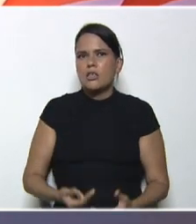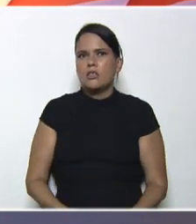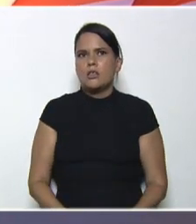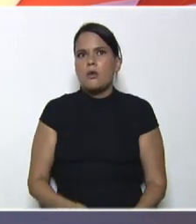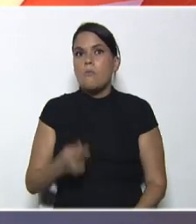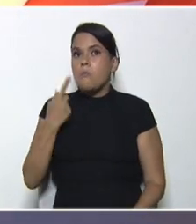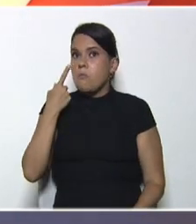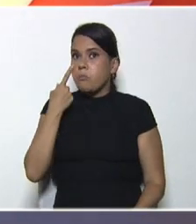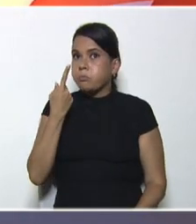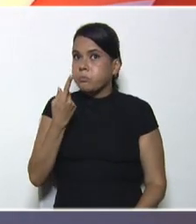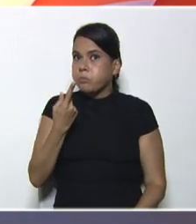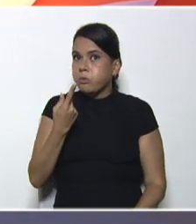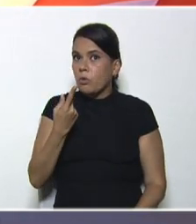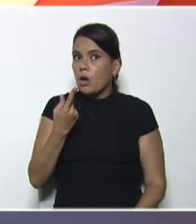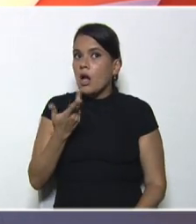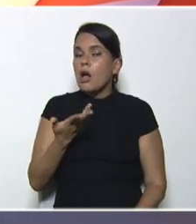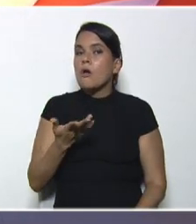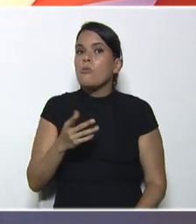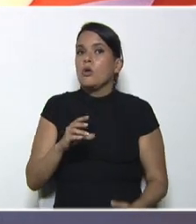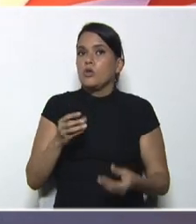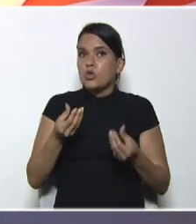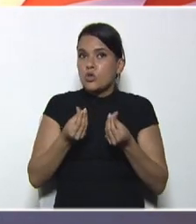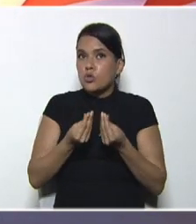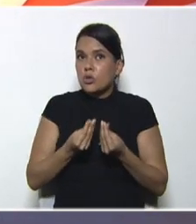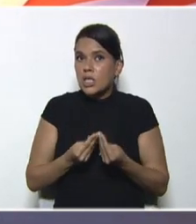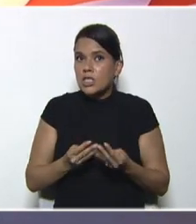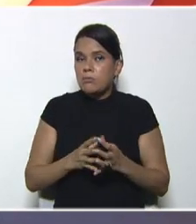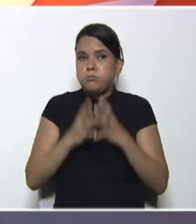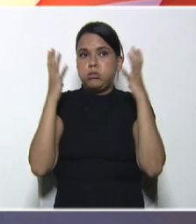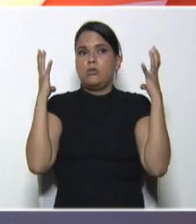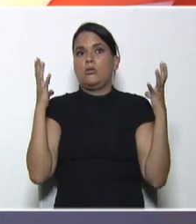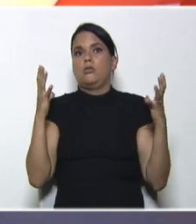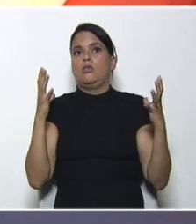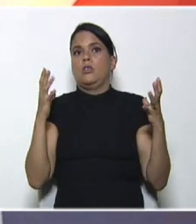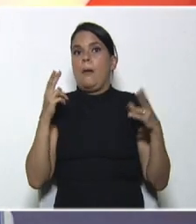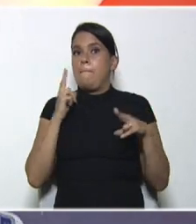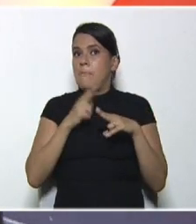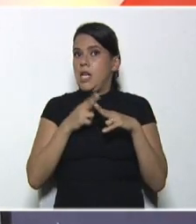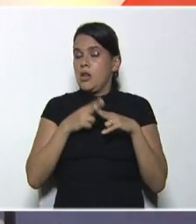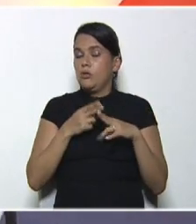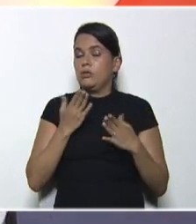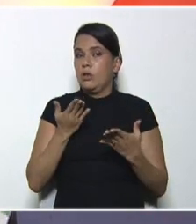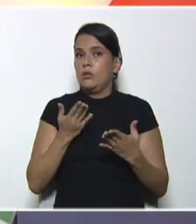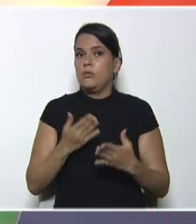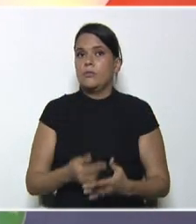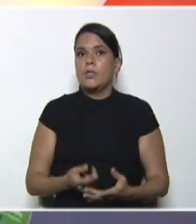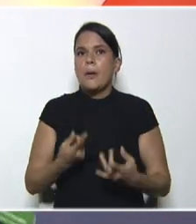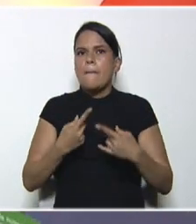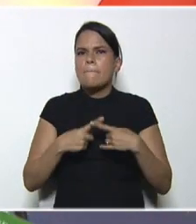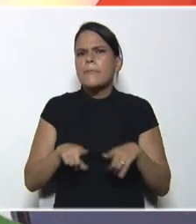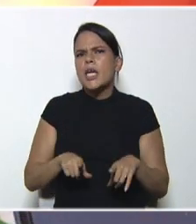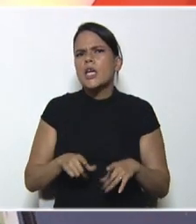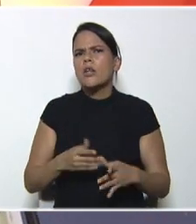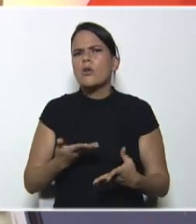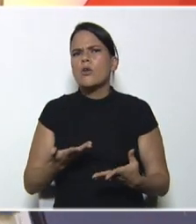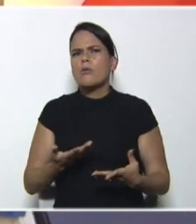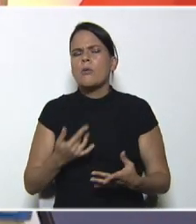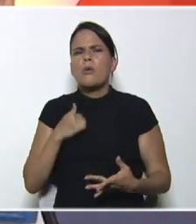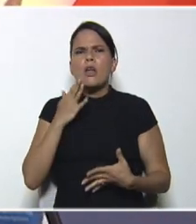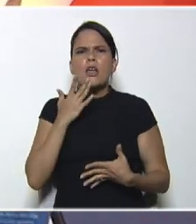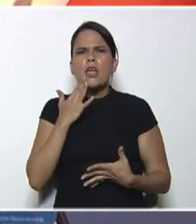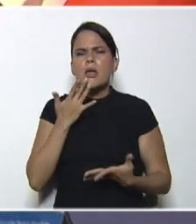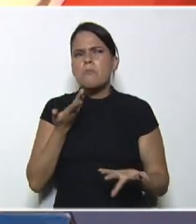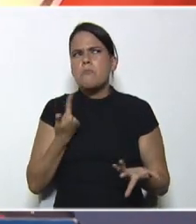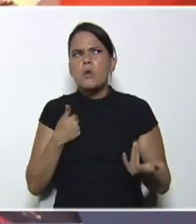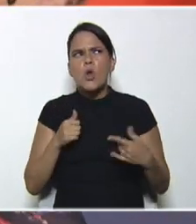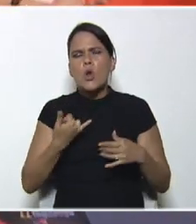mosca con eso porque son sustancias que son volátiles y muy peligrosas. Pero vamos a los ejemplos